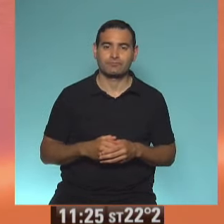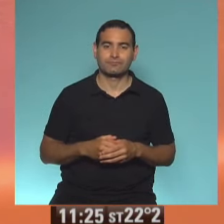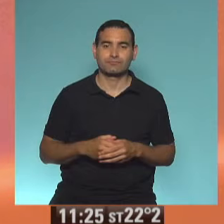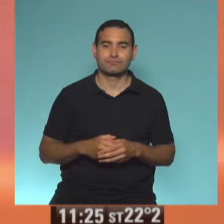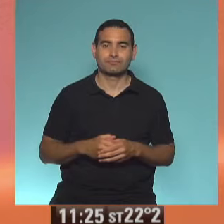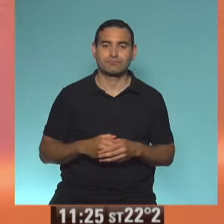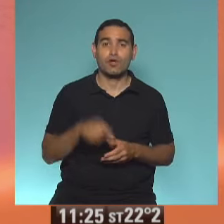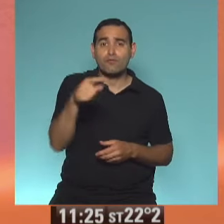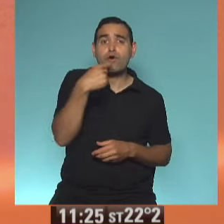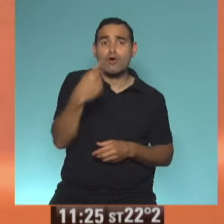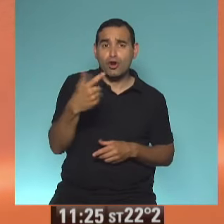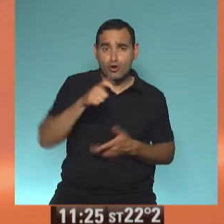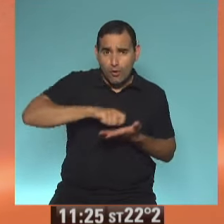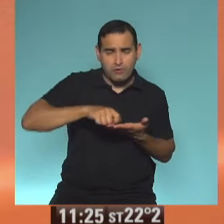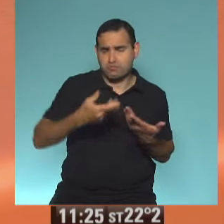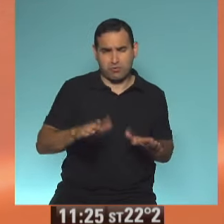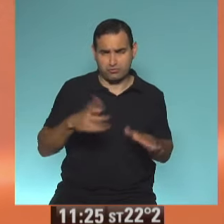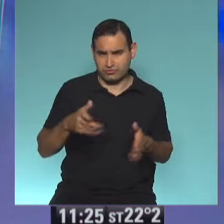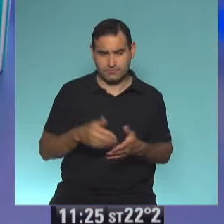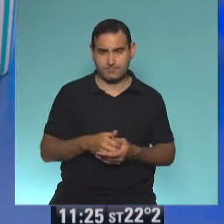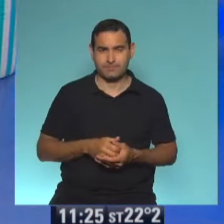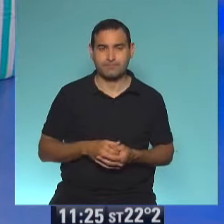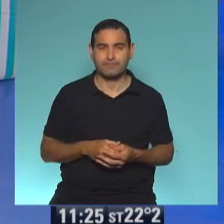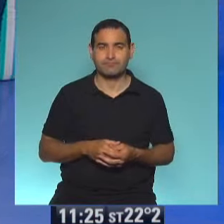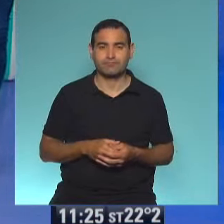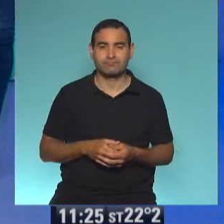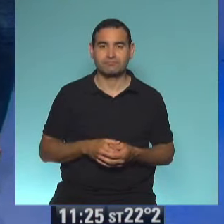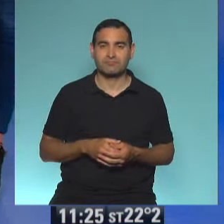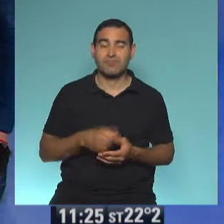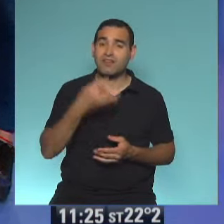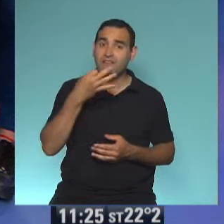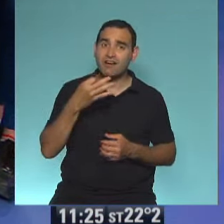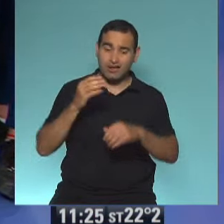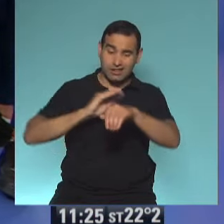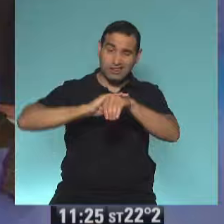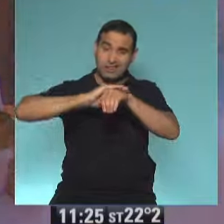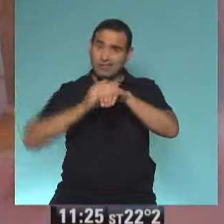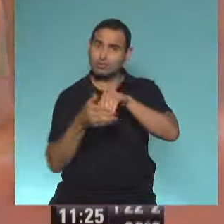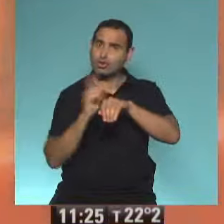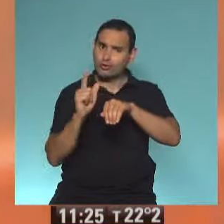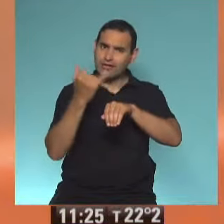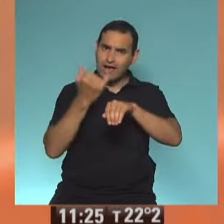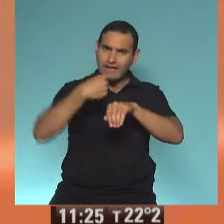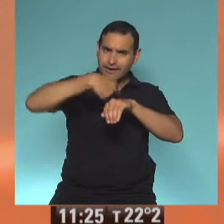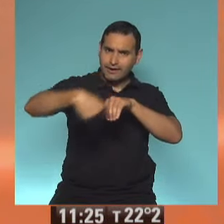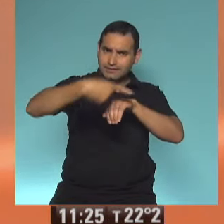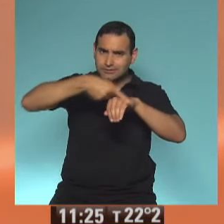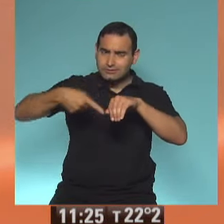importa. Pero como puntitos, es verdad, no es todo lisito. No tiene es todo como liso. Rayitas.